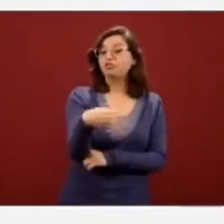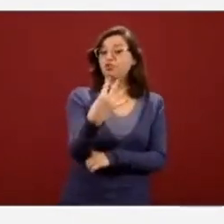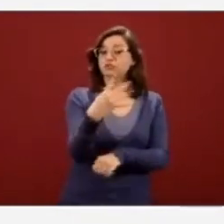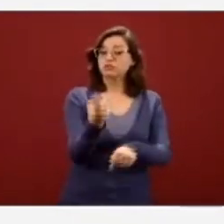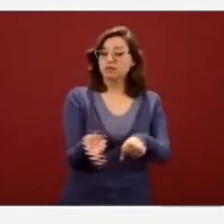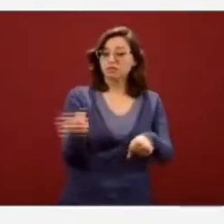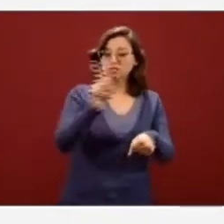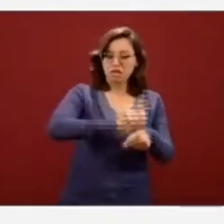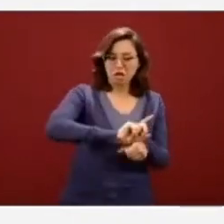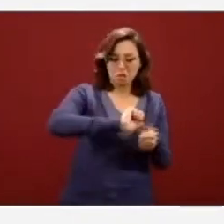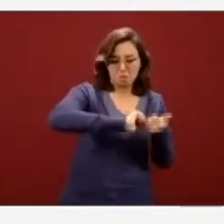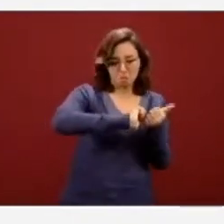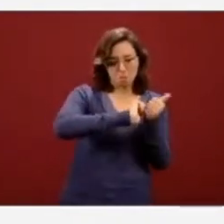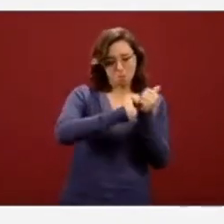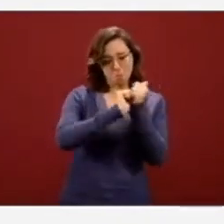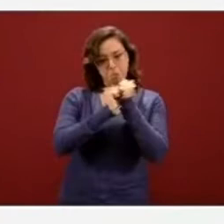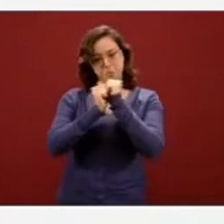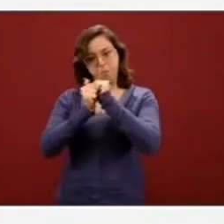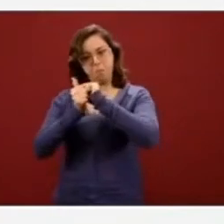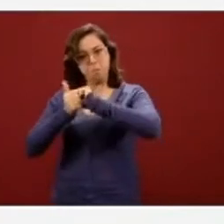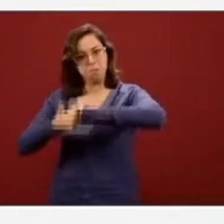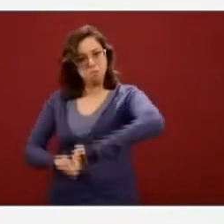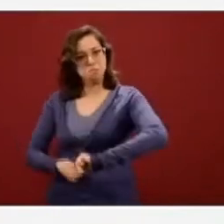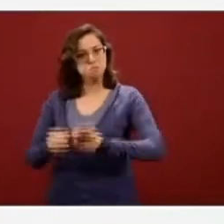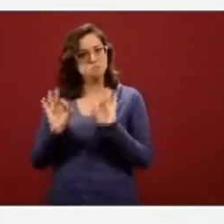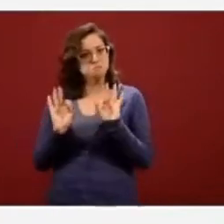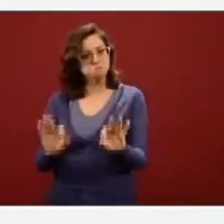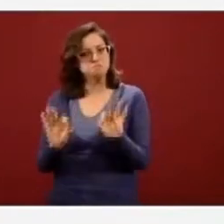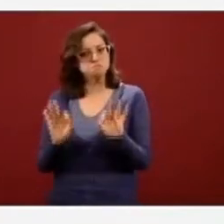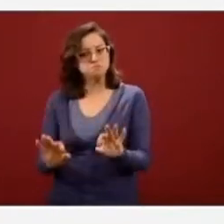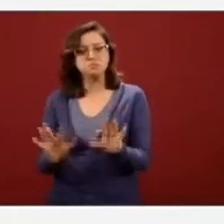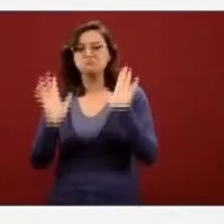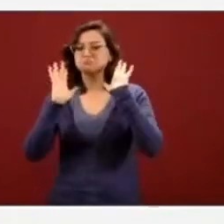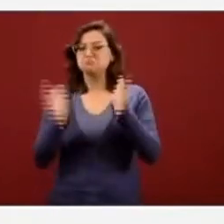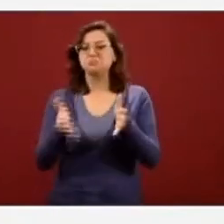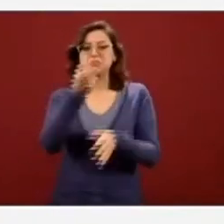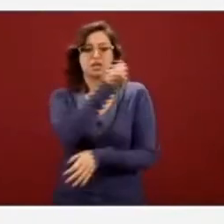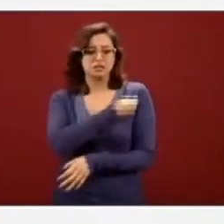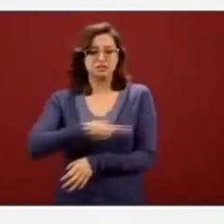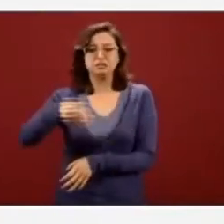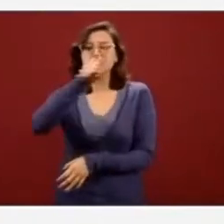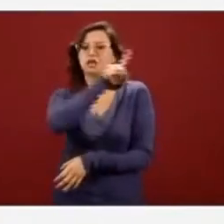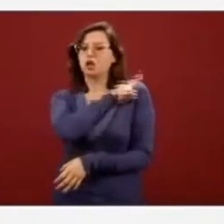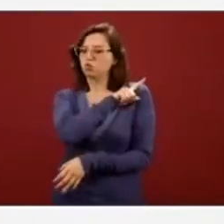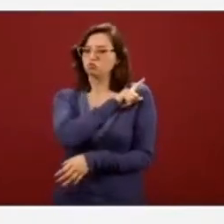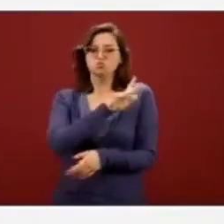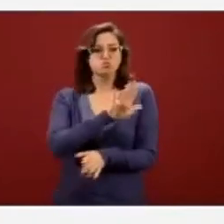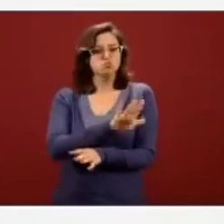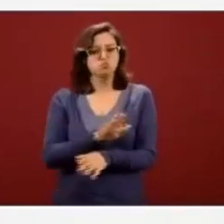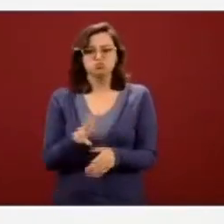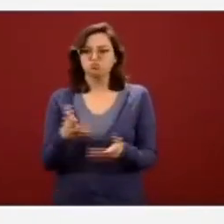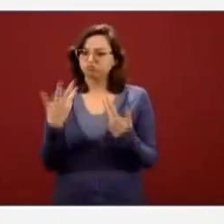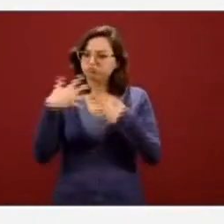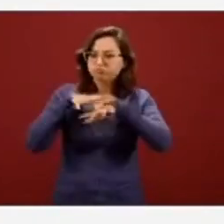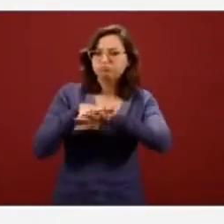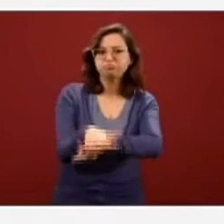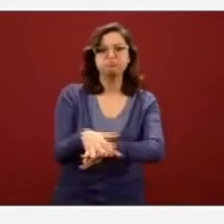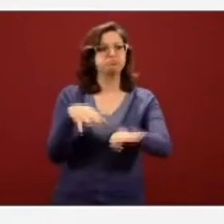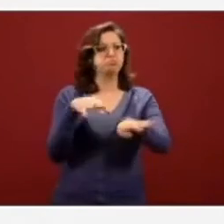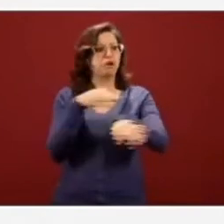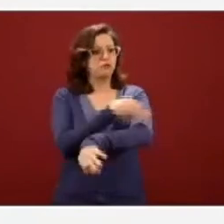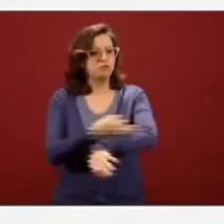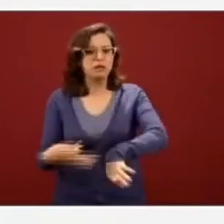Tuvieron una evolución favorable y en estos momentos se encuentran ya reintegrados a su vida familiar,